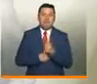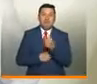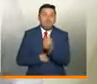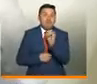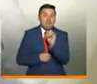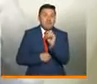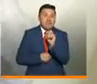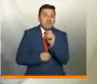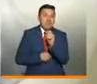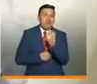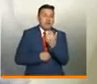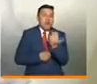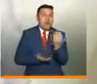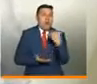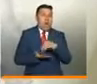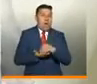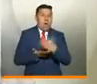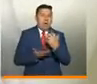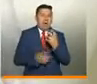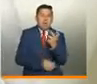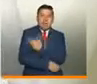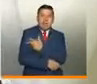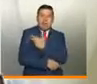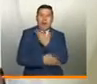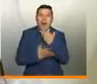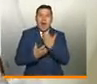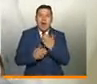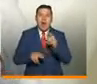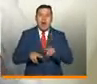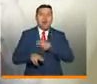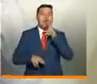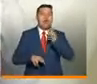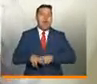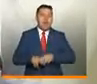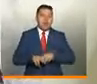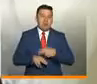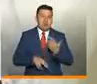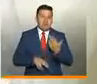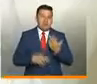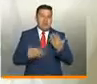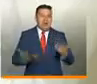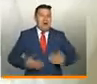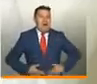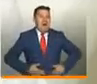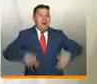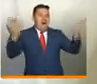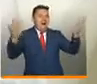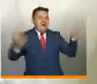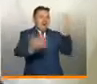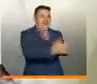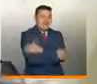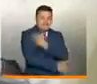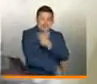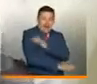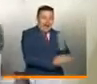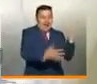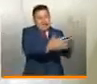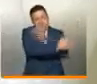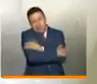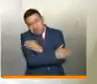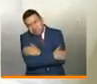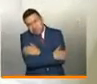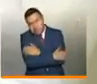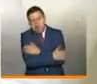una vacuna de distancia de volver a la normalidad, a una vacuna de distancia de volver a abrazarnos, una vacuna de distancia de